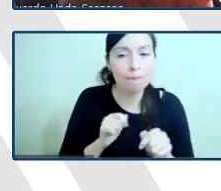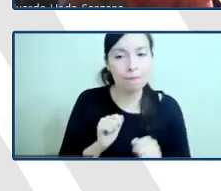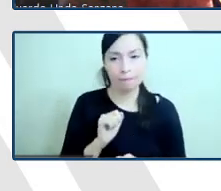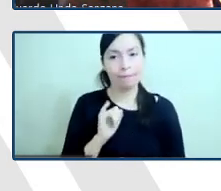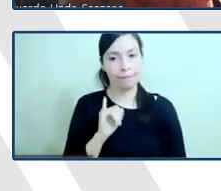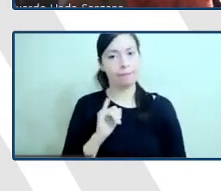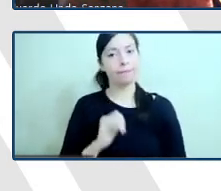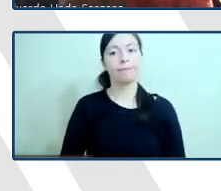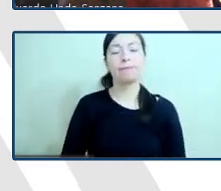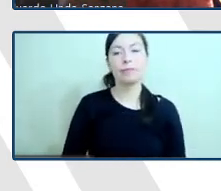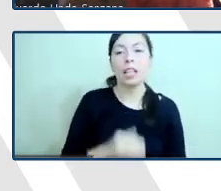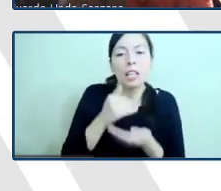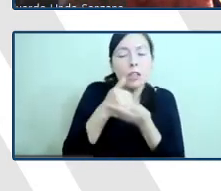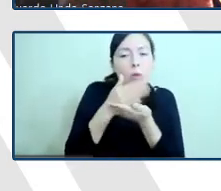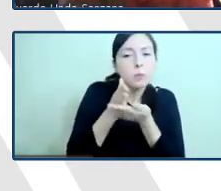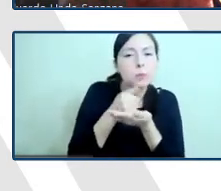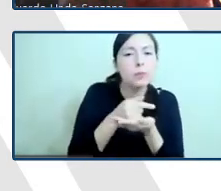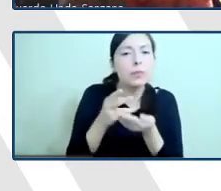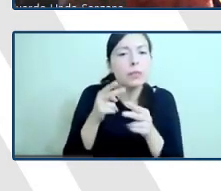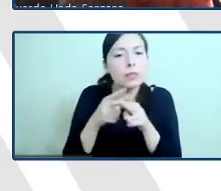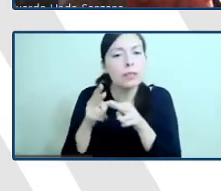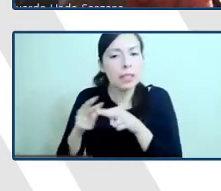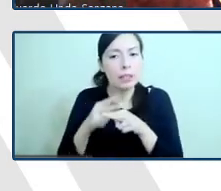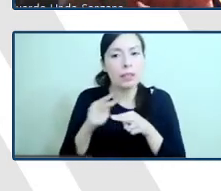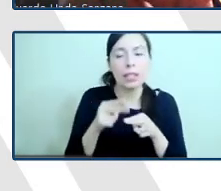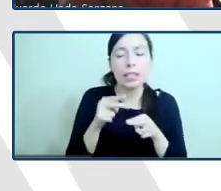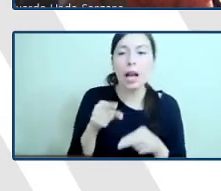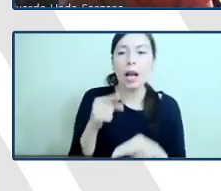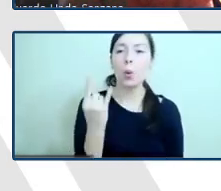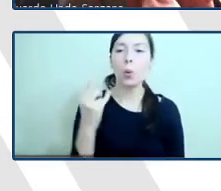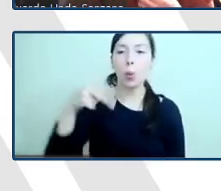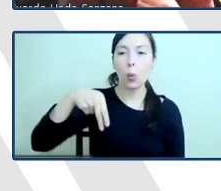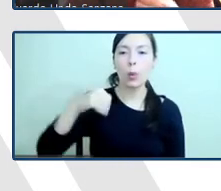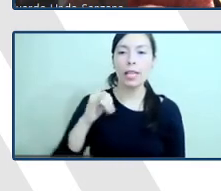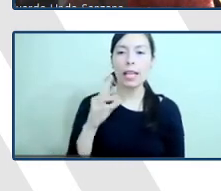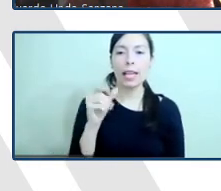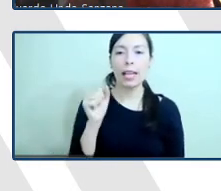y una de las cosas que hicieron fue crear esta nueva unidad que se llamaba NASA.